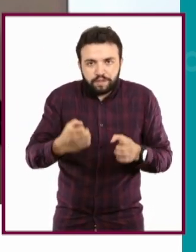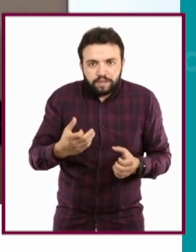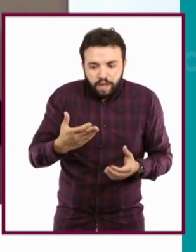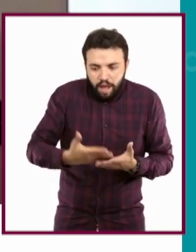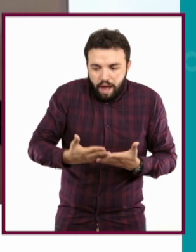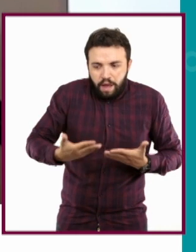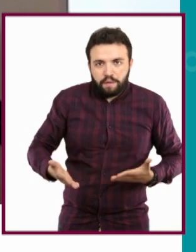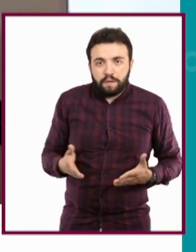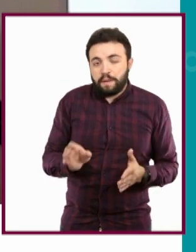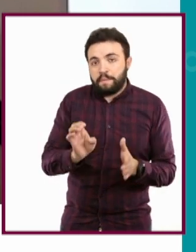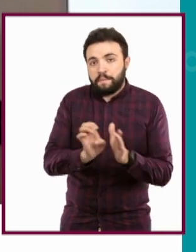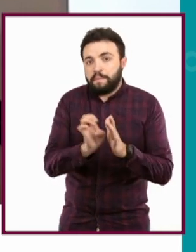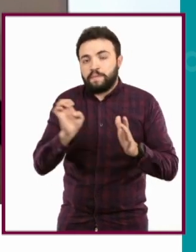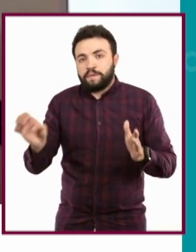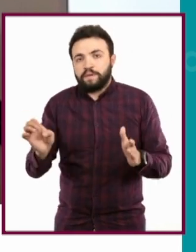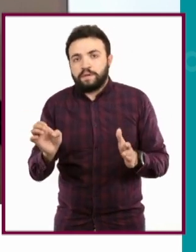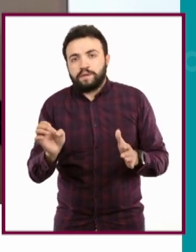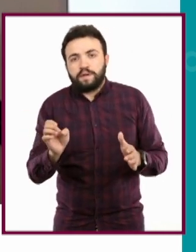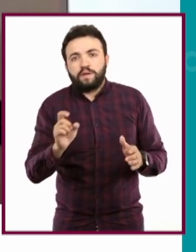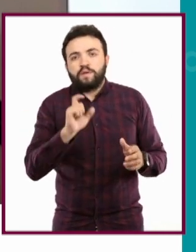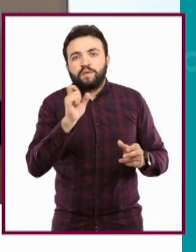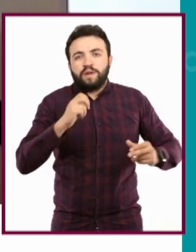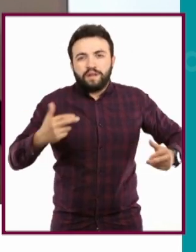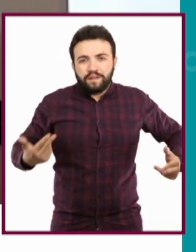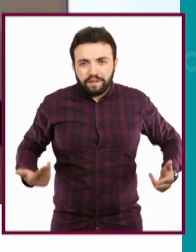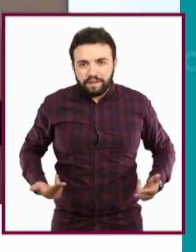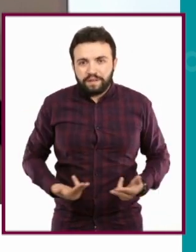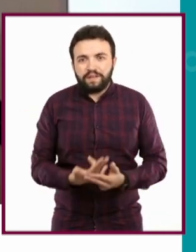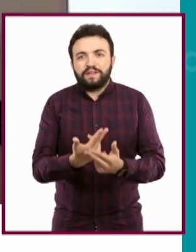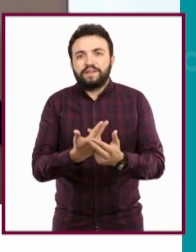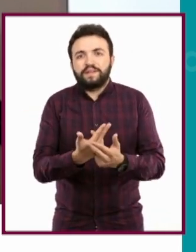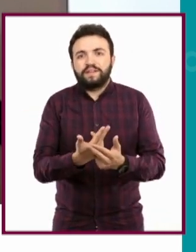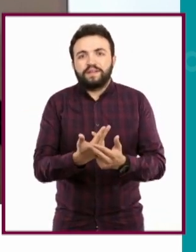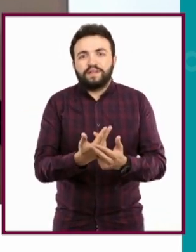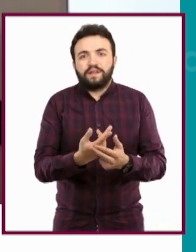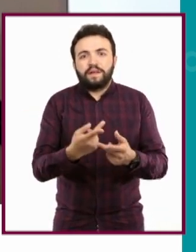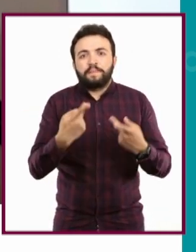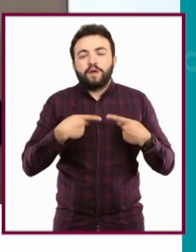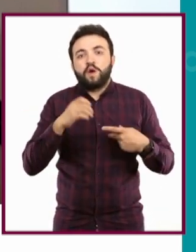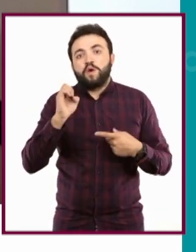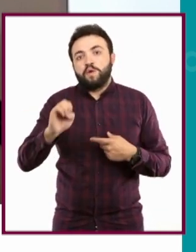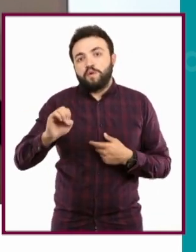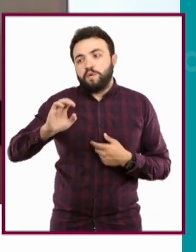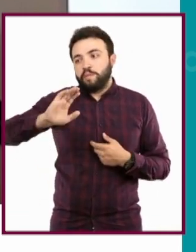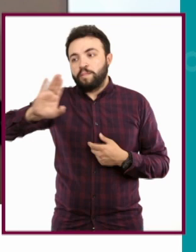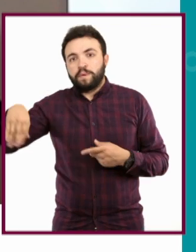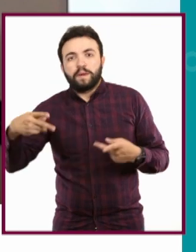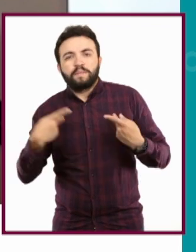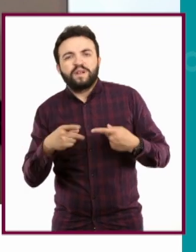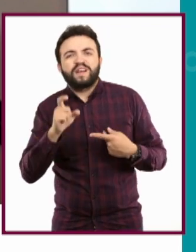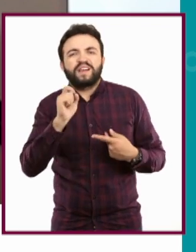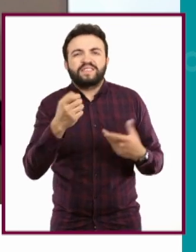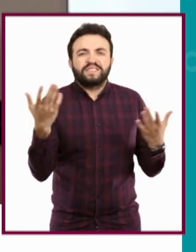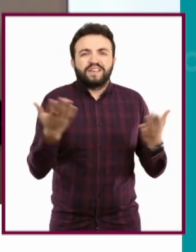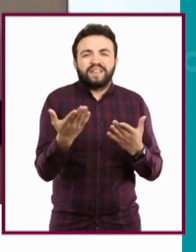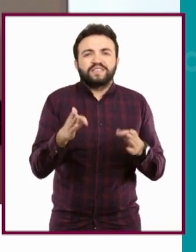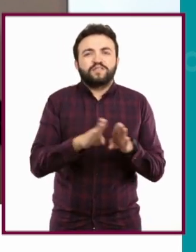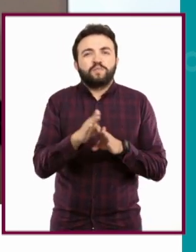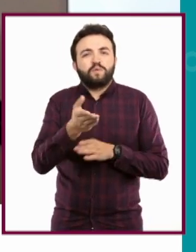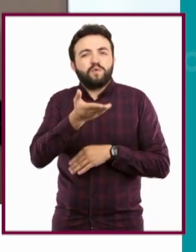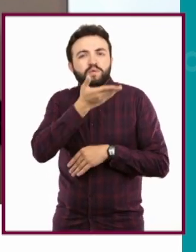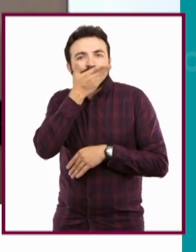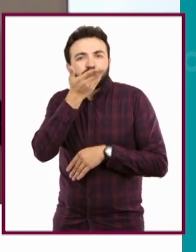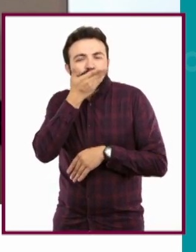ejemplo, los rituales que acompañan el nacimiento de una persona o la muerte de una persona. ¿Qué es lo que está pasando